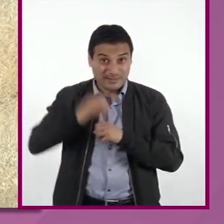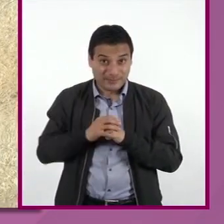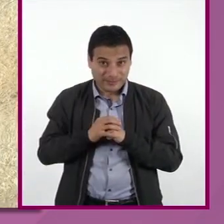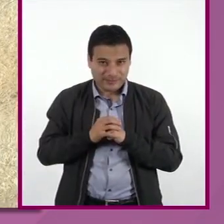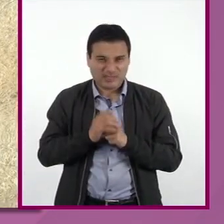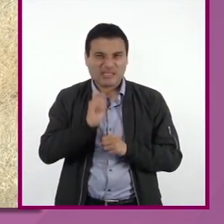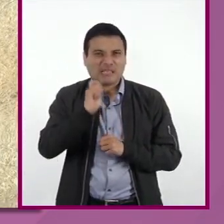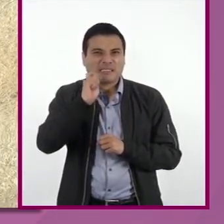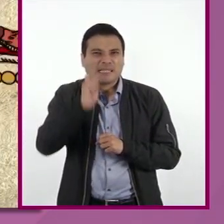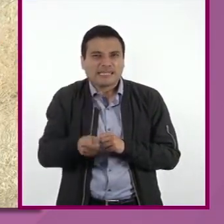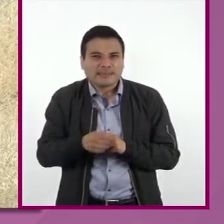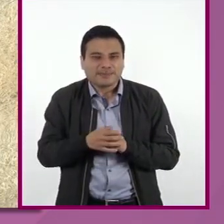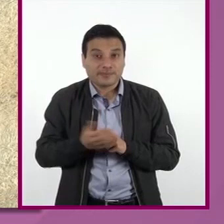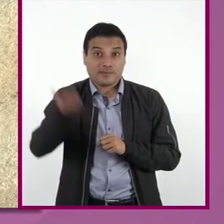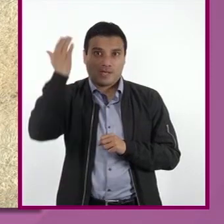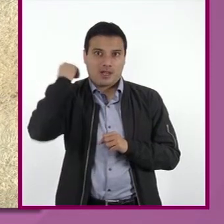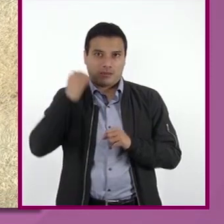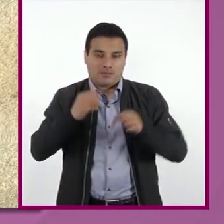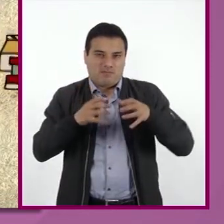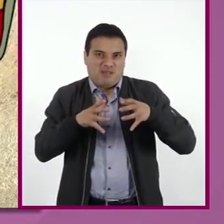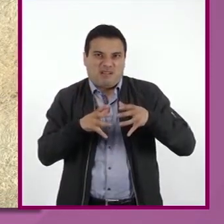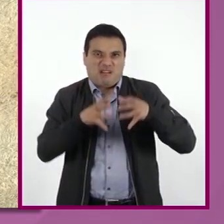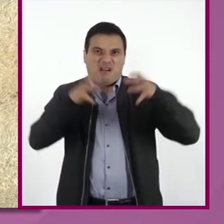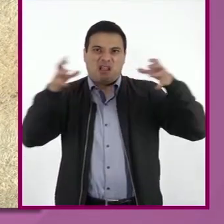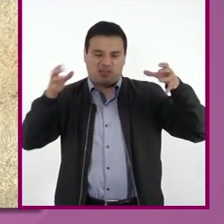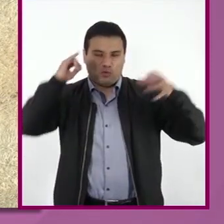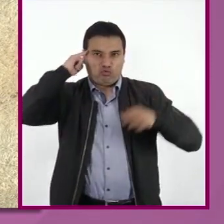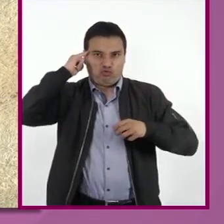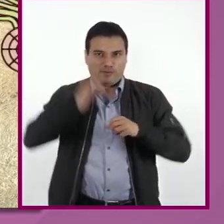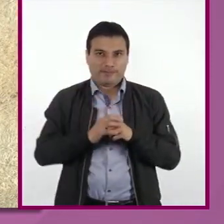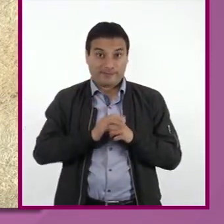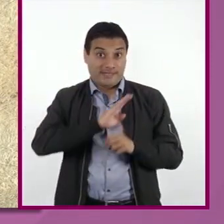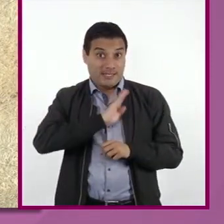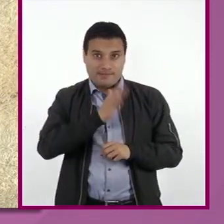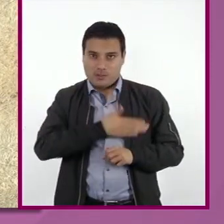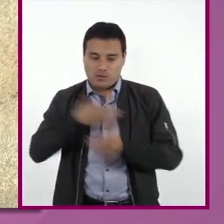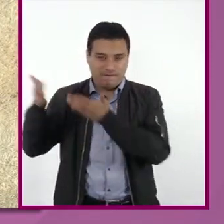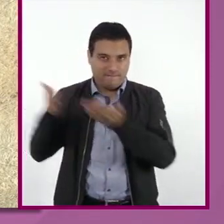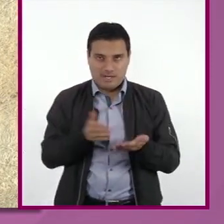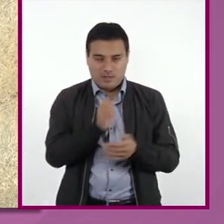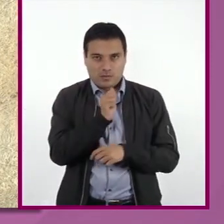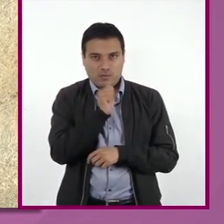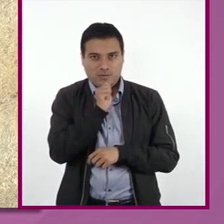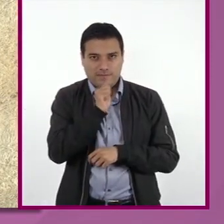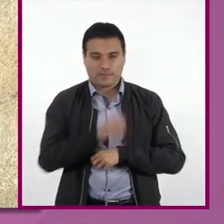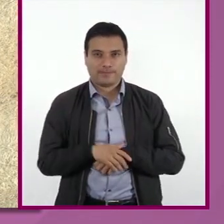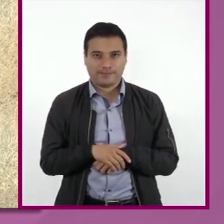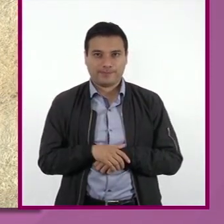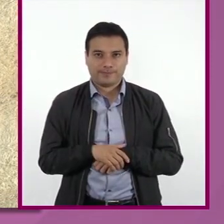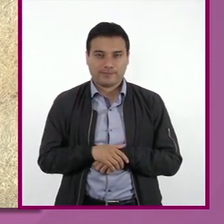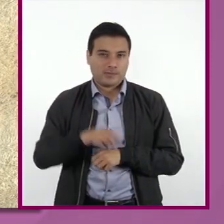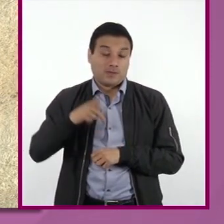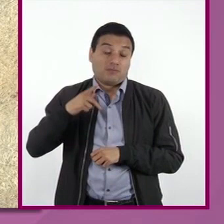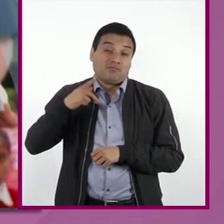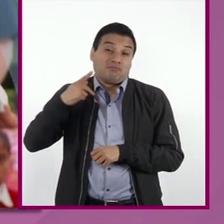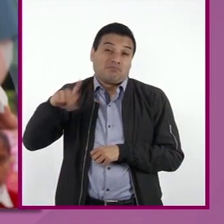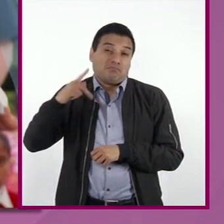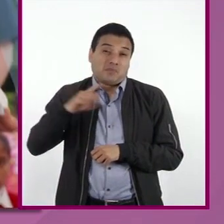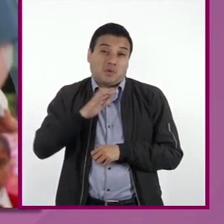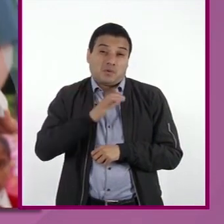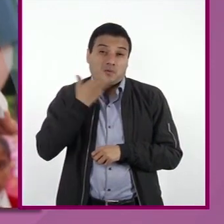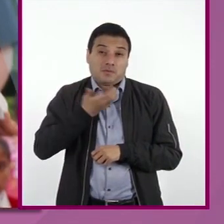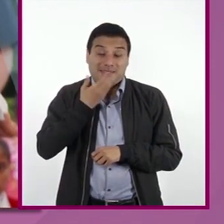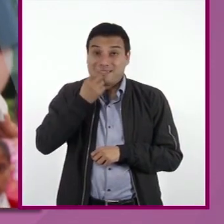a una de las grandes culturas mesoamericanas antes de la llegada de los españoles. Según sus creencias, el